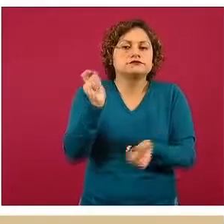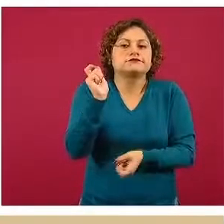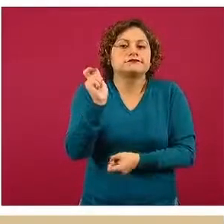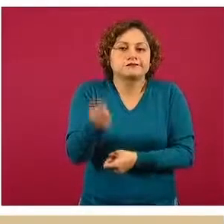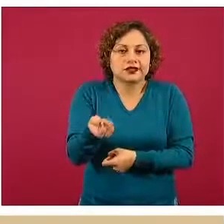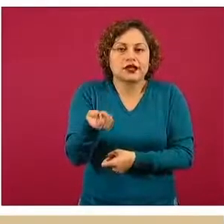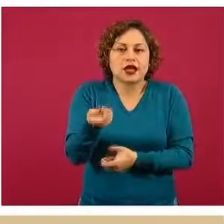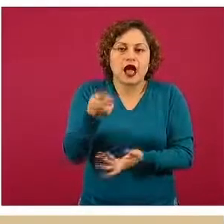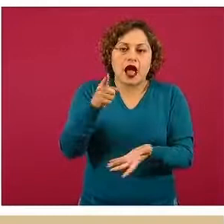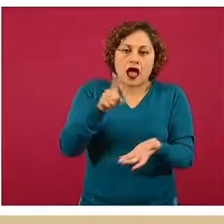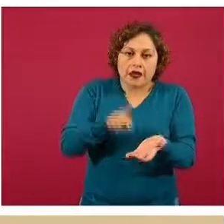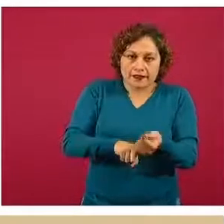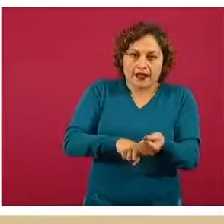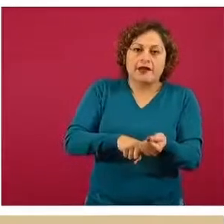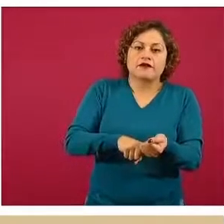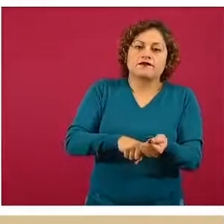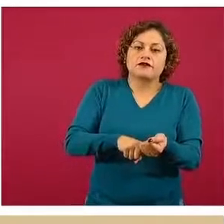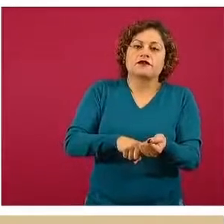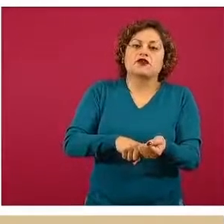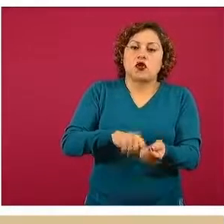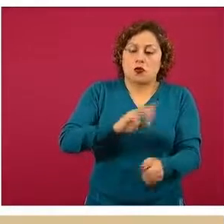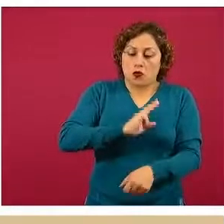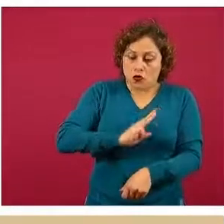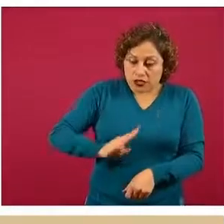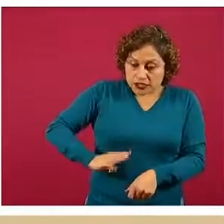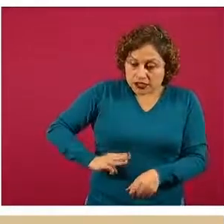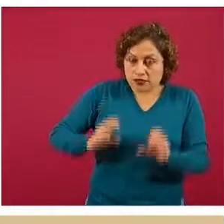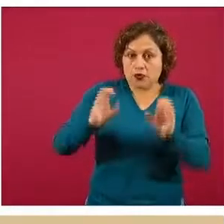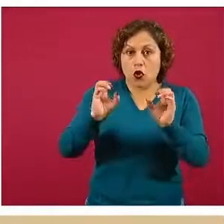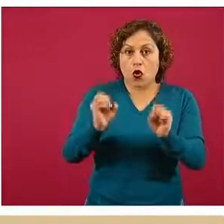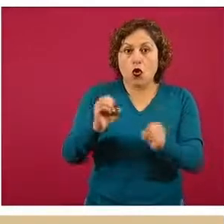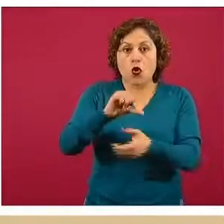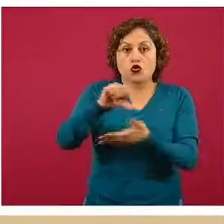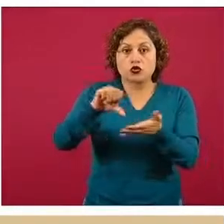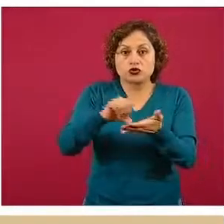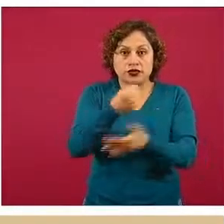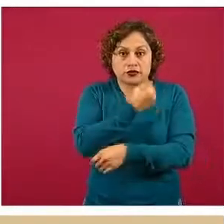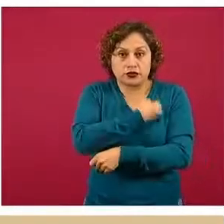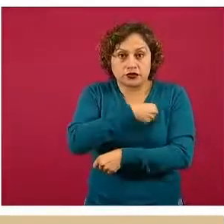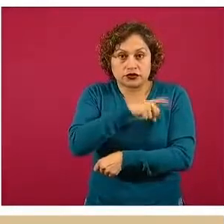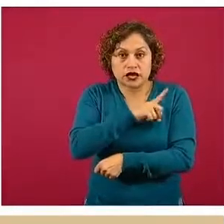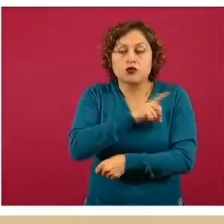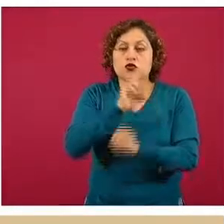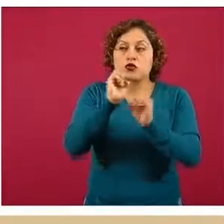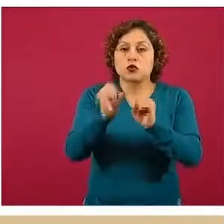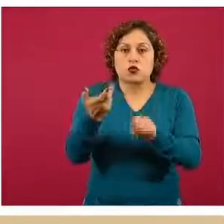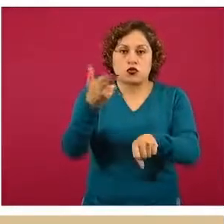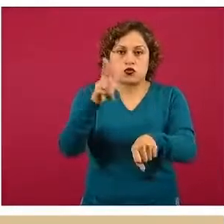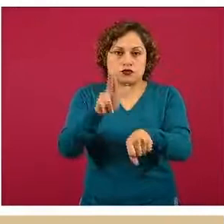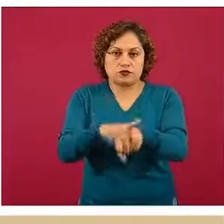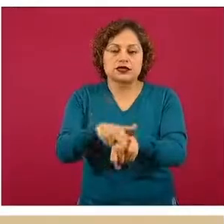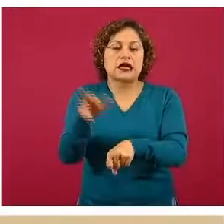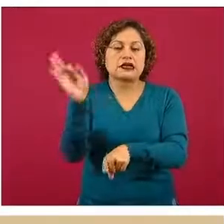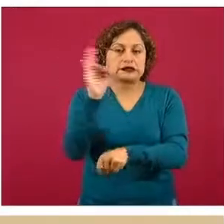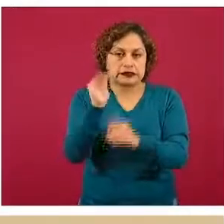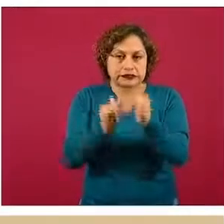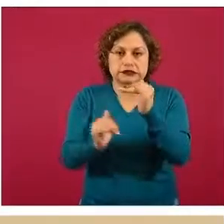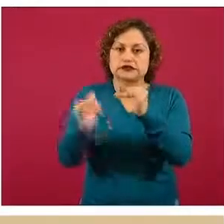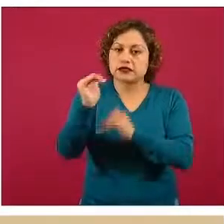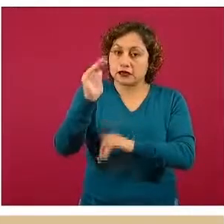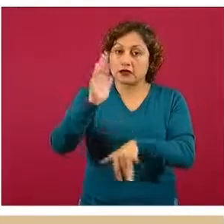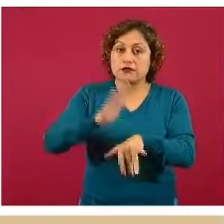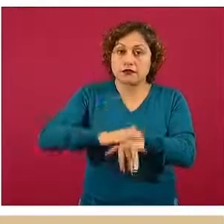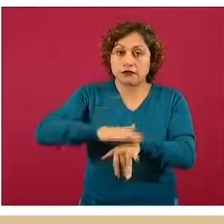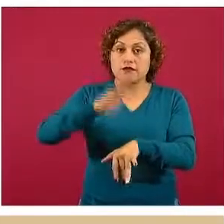en municipios o inclusive en algunas unidades médicas los niveles sean todavía mayores o cercanos a la